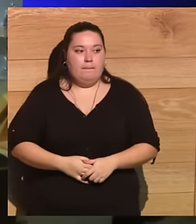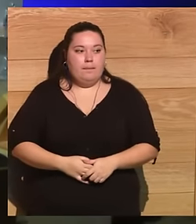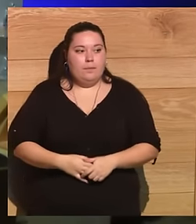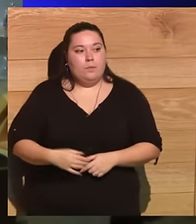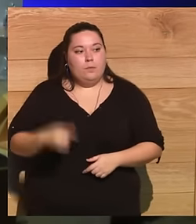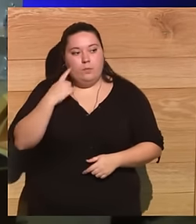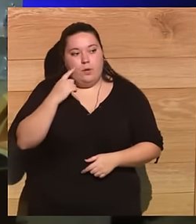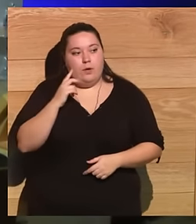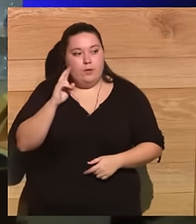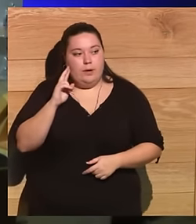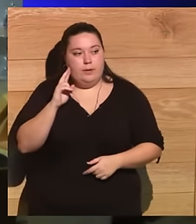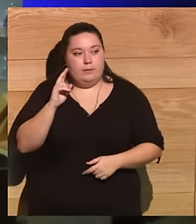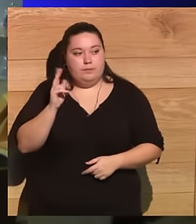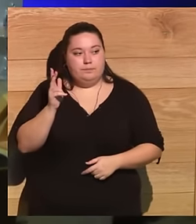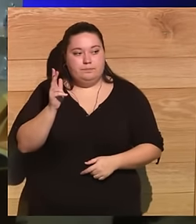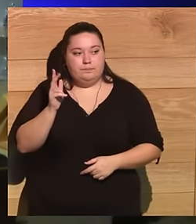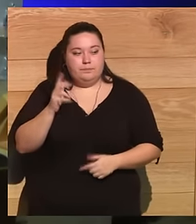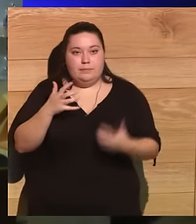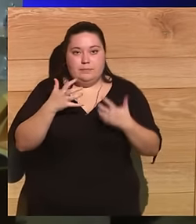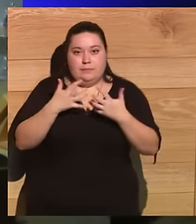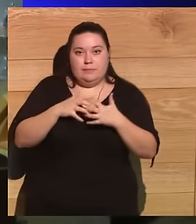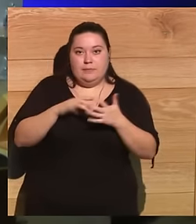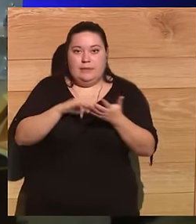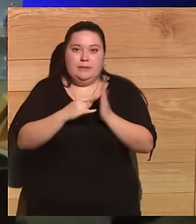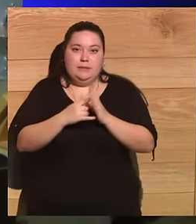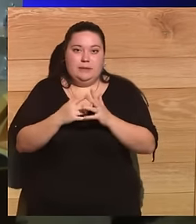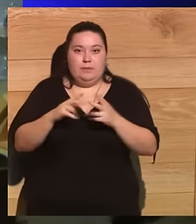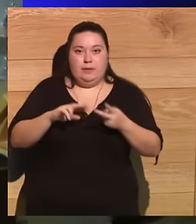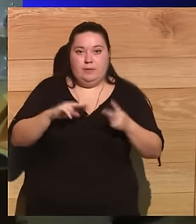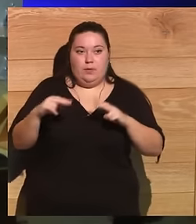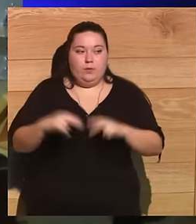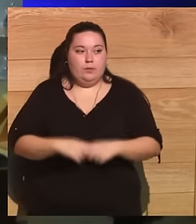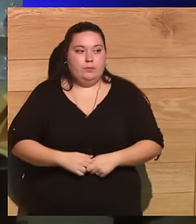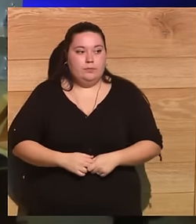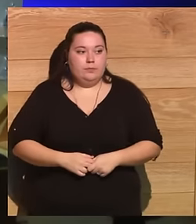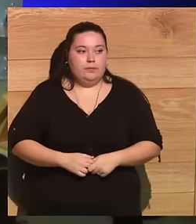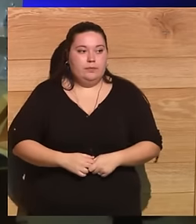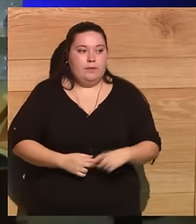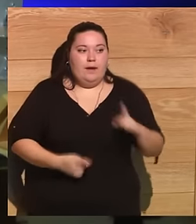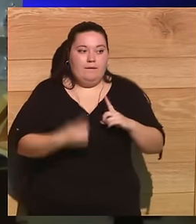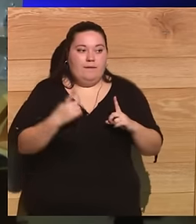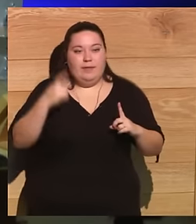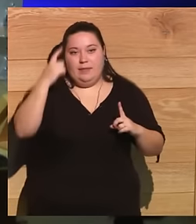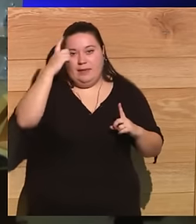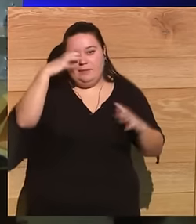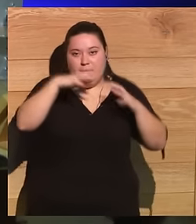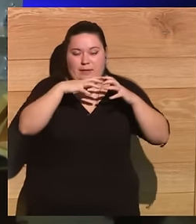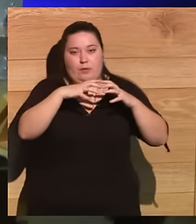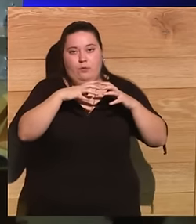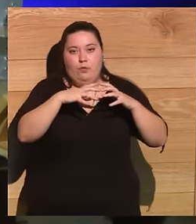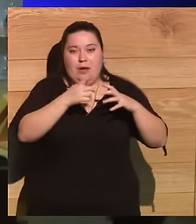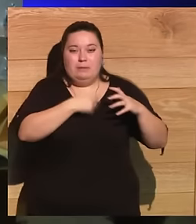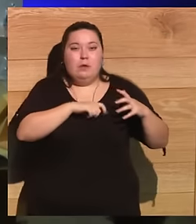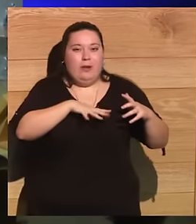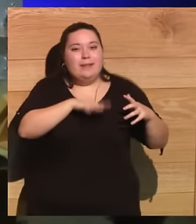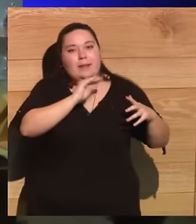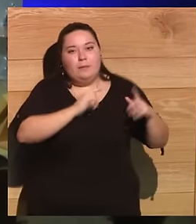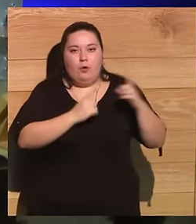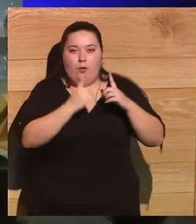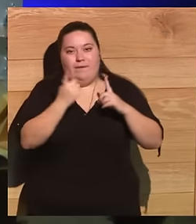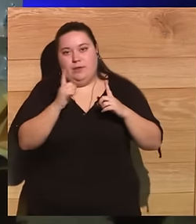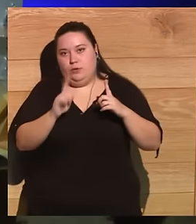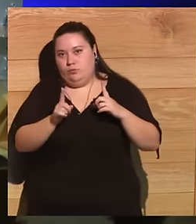Voy a coger el sistema de traducción. A veces mi cerebro entiende español, pero no siempre.